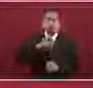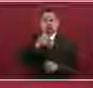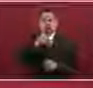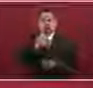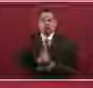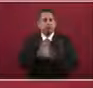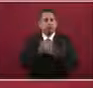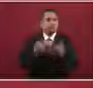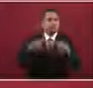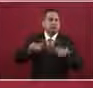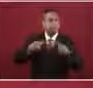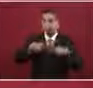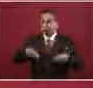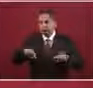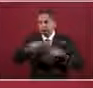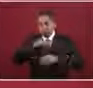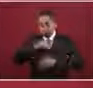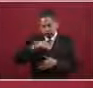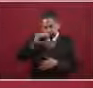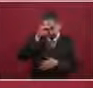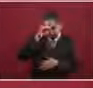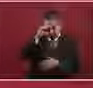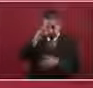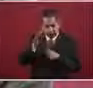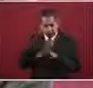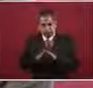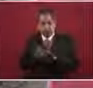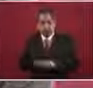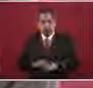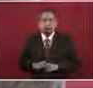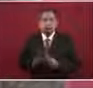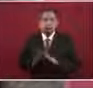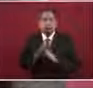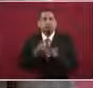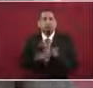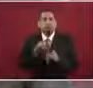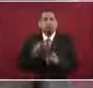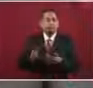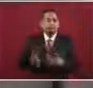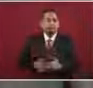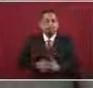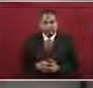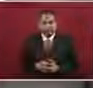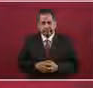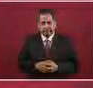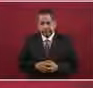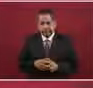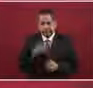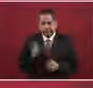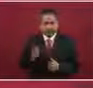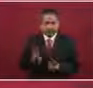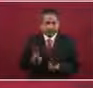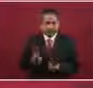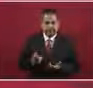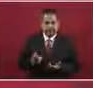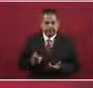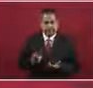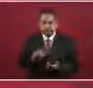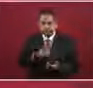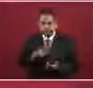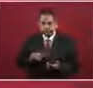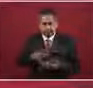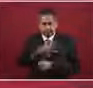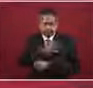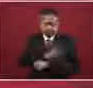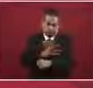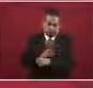mucha gente tome conciencia de que tenemos que poner por delante la